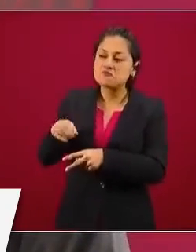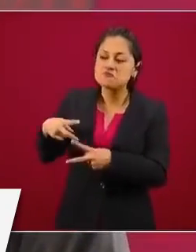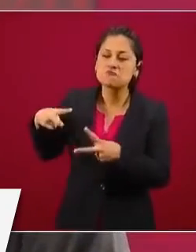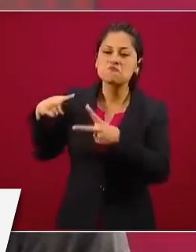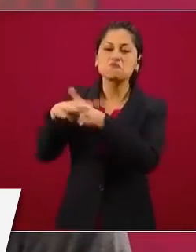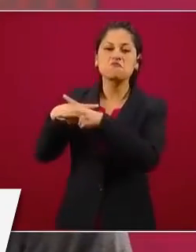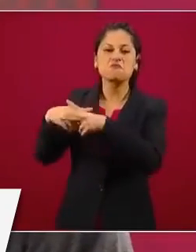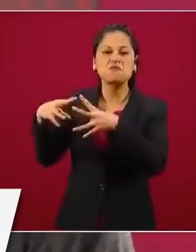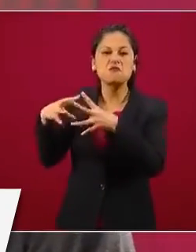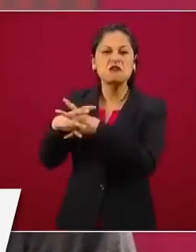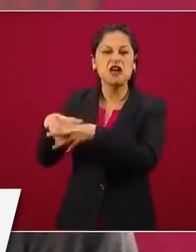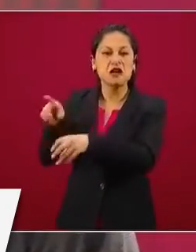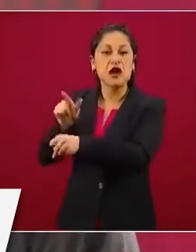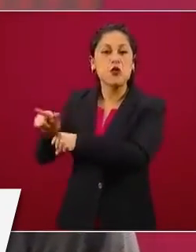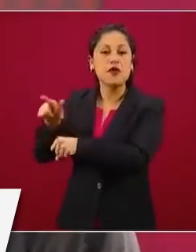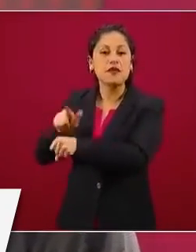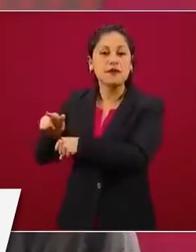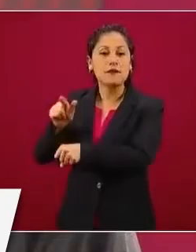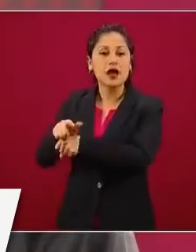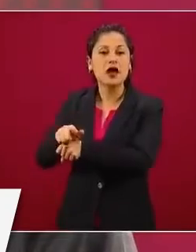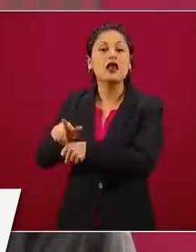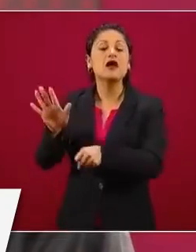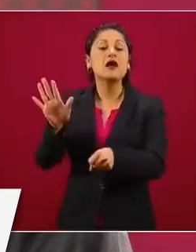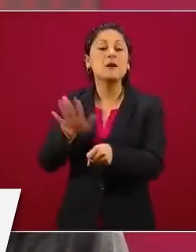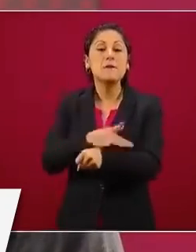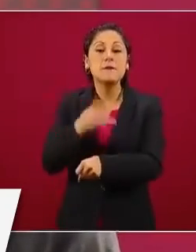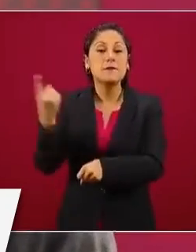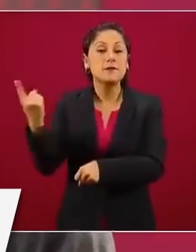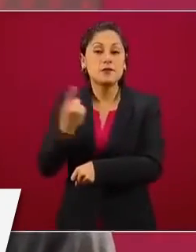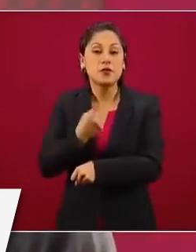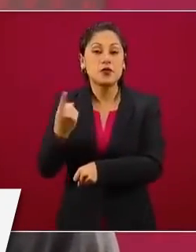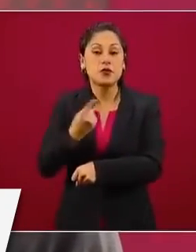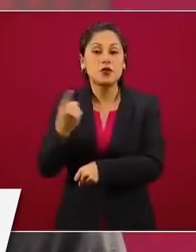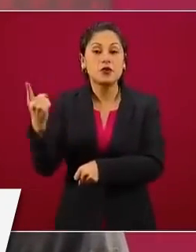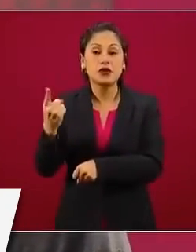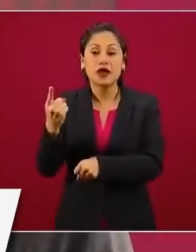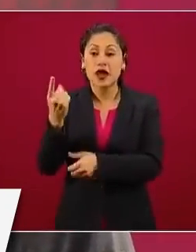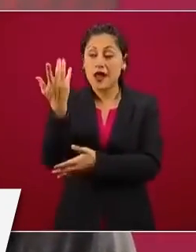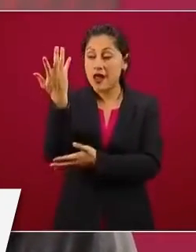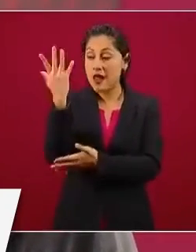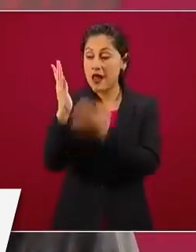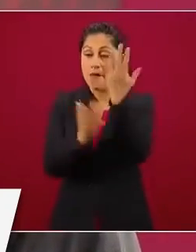por las monterías, por la explotación de la madera.